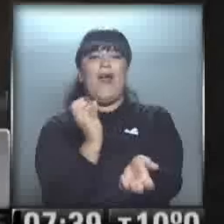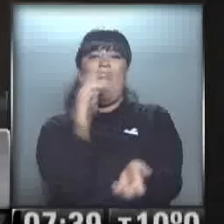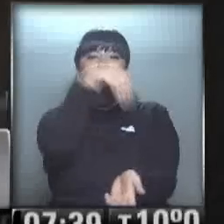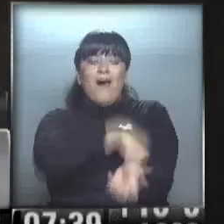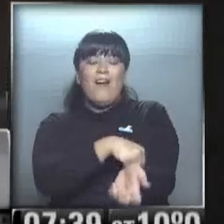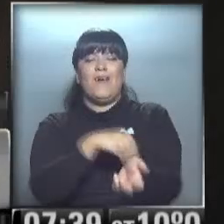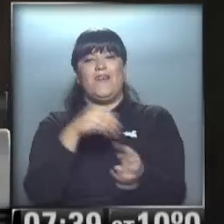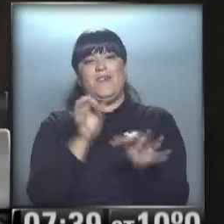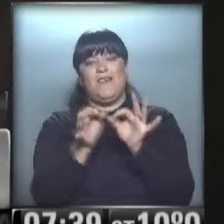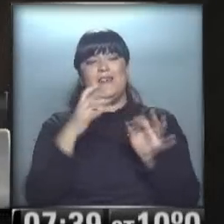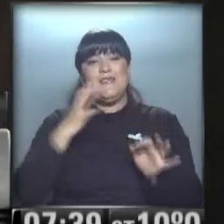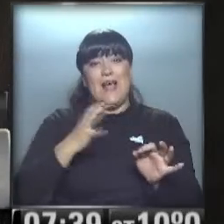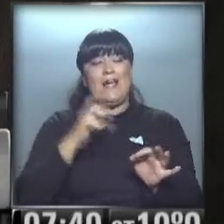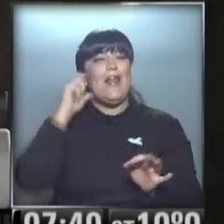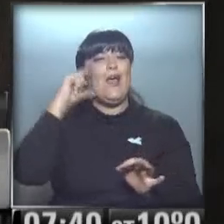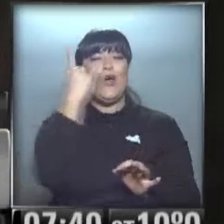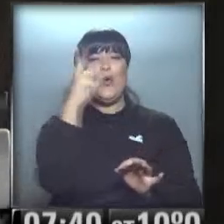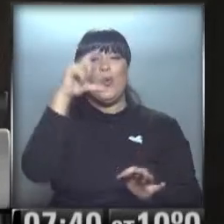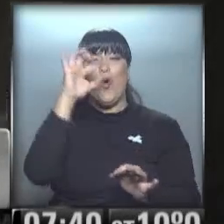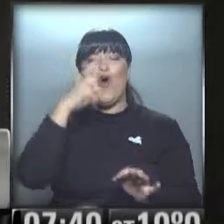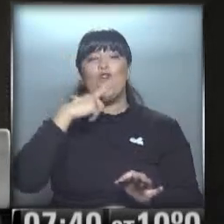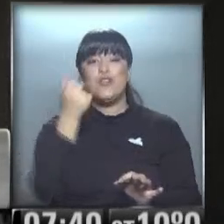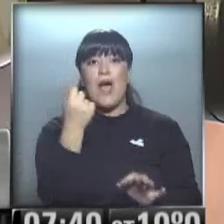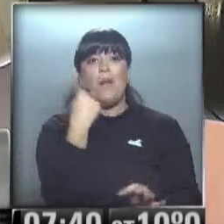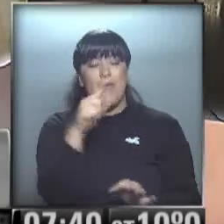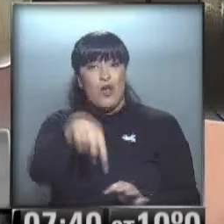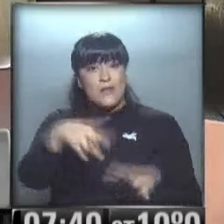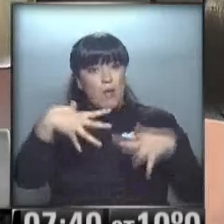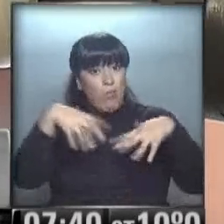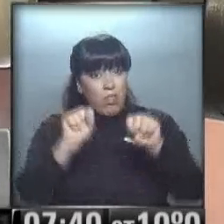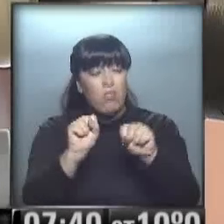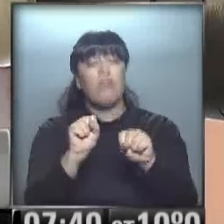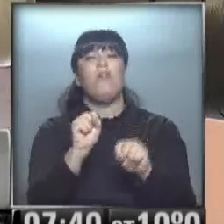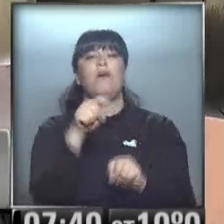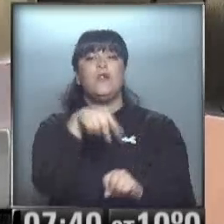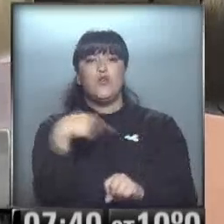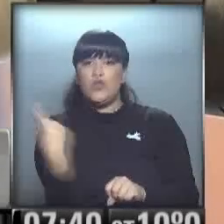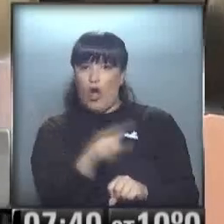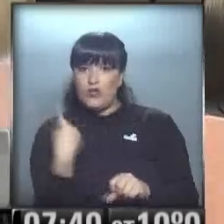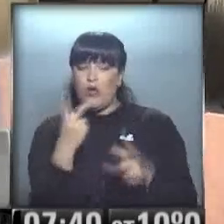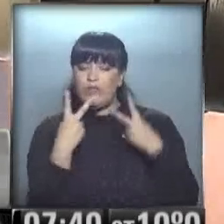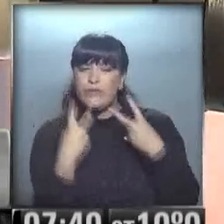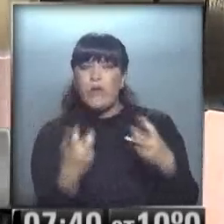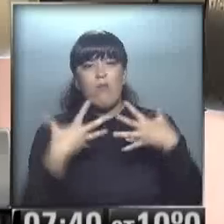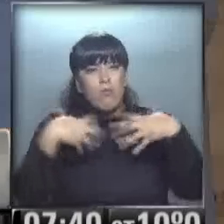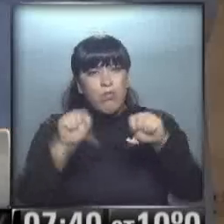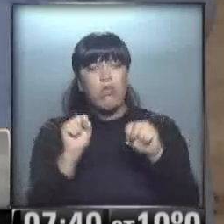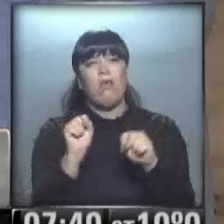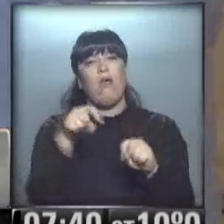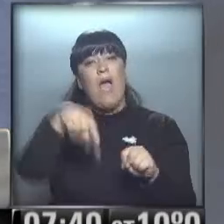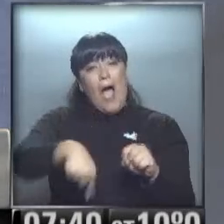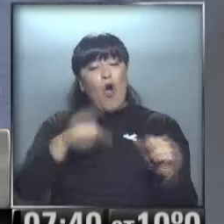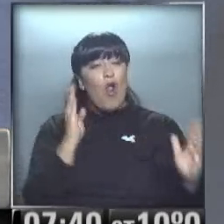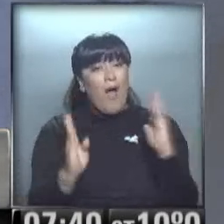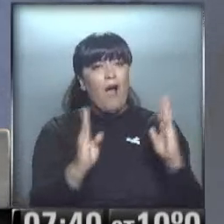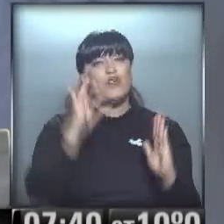sangre. Está bueno destacar que el descubrimiento es que nosotros hicimos está en fase de prueba en